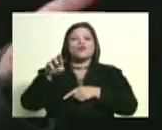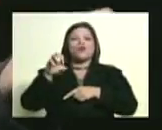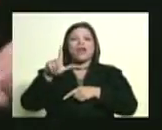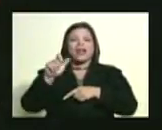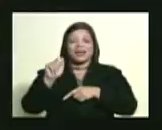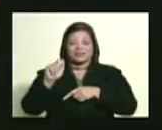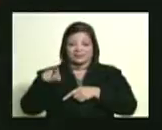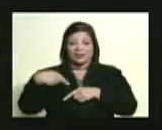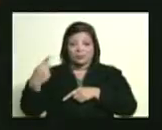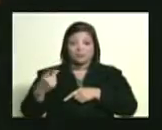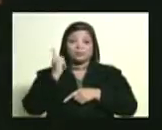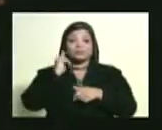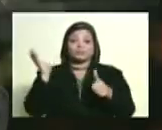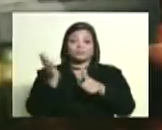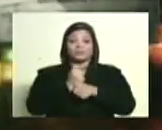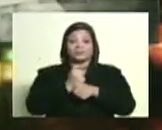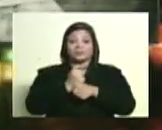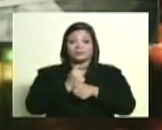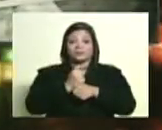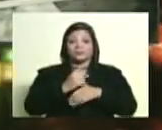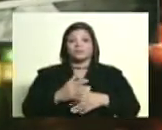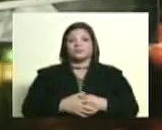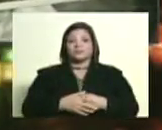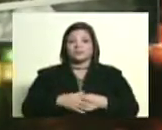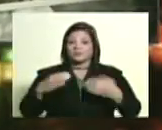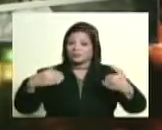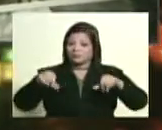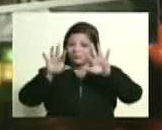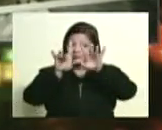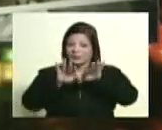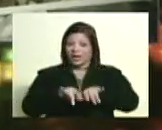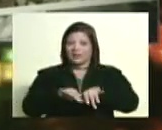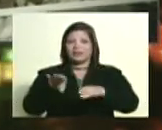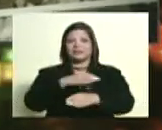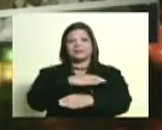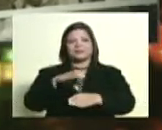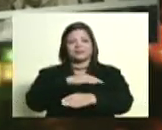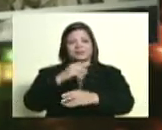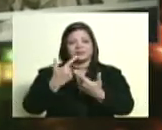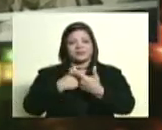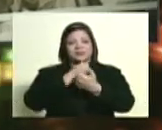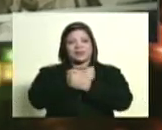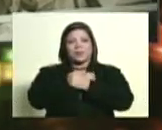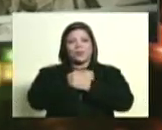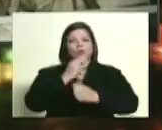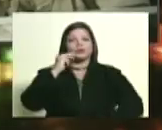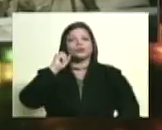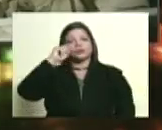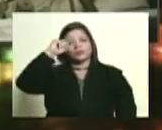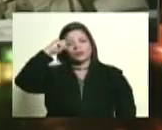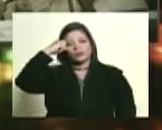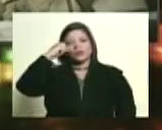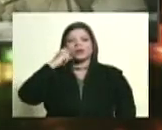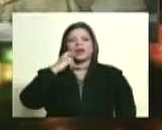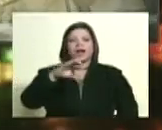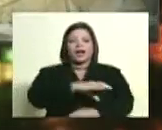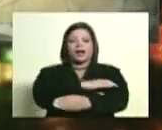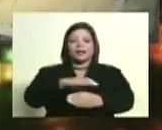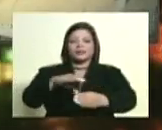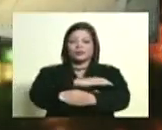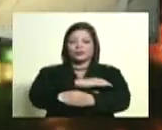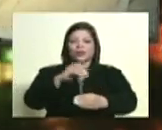canción bolivariana también el culto a Manuela, a esa Manuela que amó al Libertador, ¿no? Yo recuerdo una canción de Jesús Gordo Páez, por